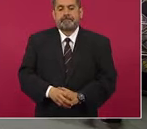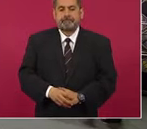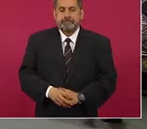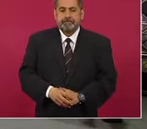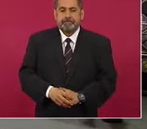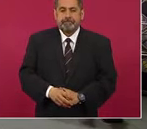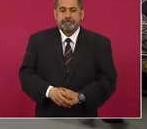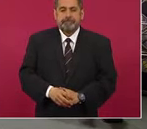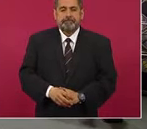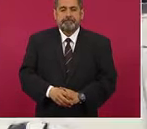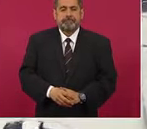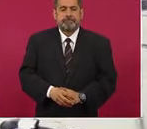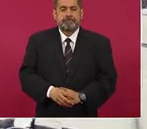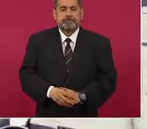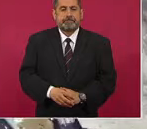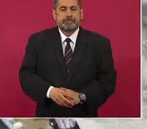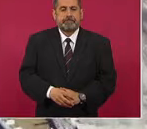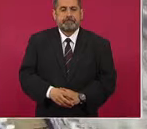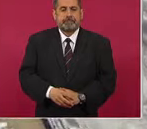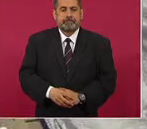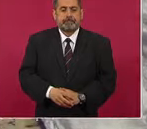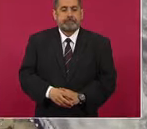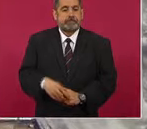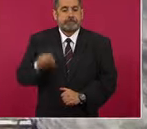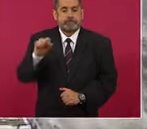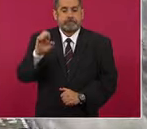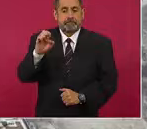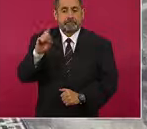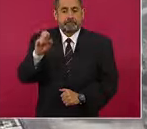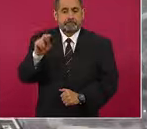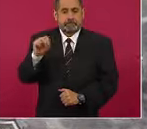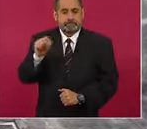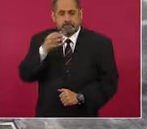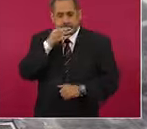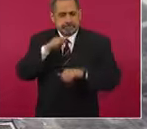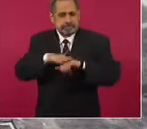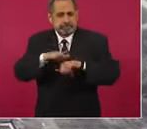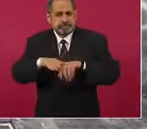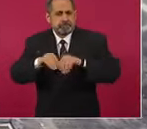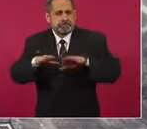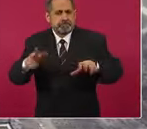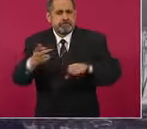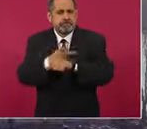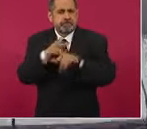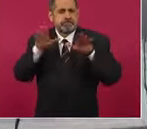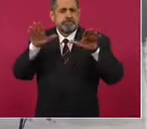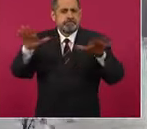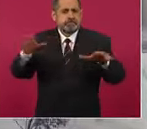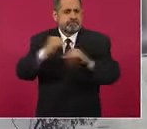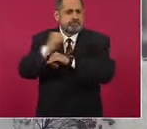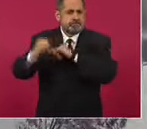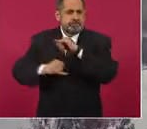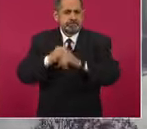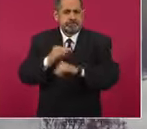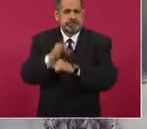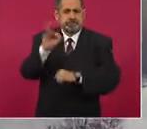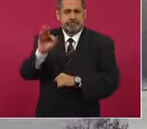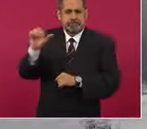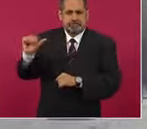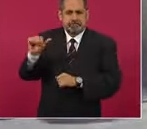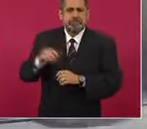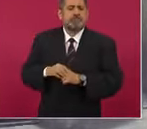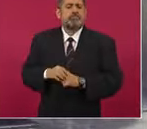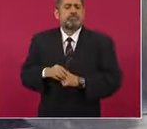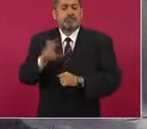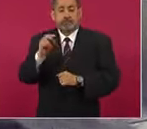La Secretaría de la Defensa Nacional informa los avances en la construcción del Aeropuerto Internacional Felipe Ángeles al 31 de